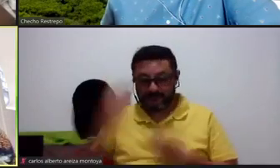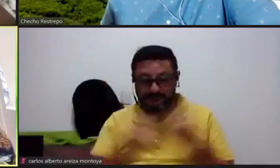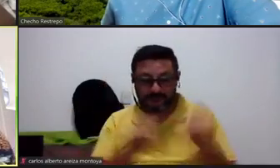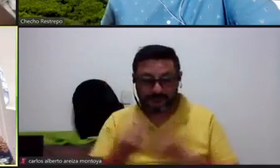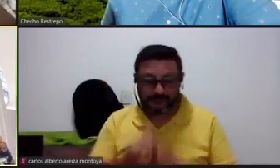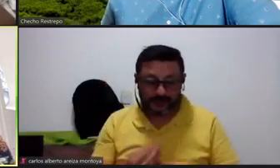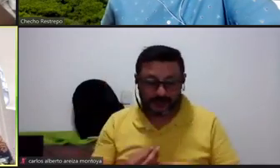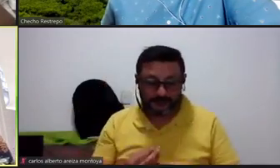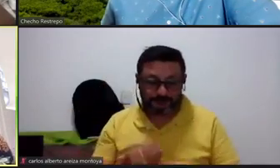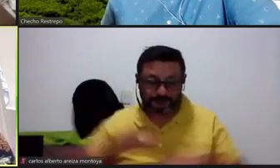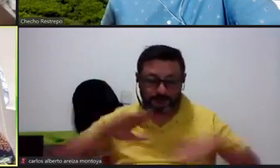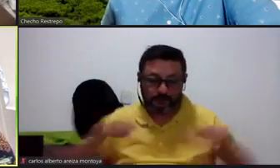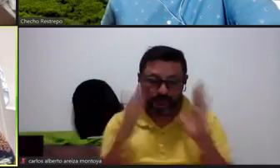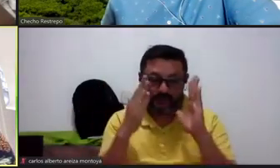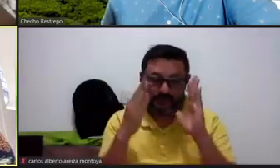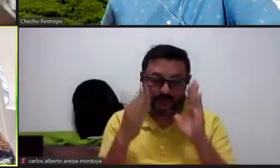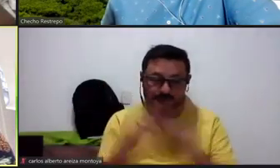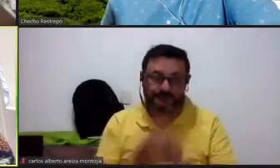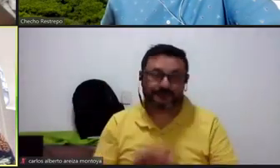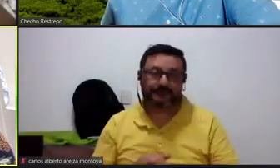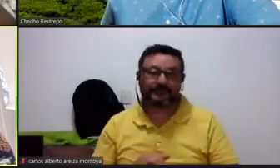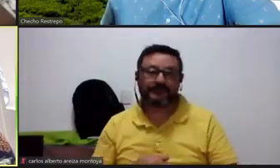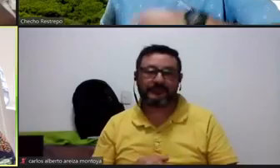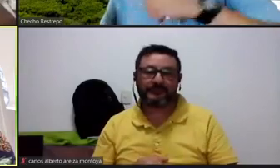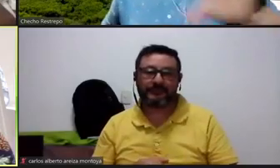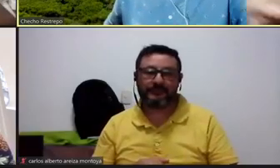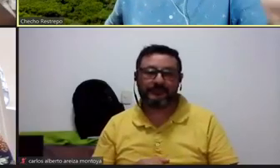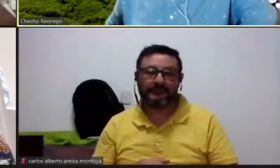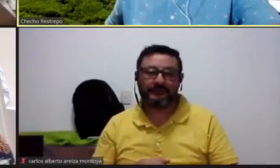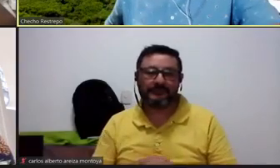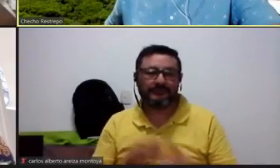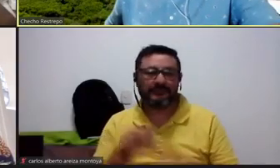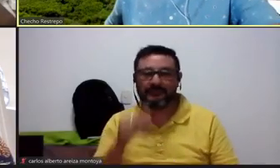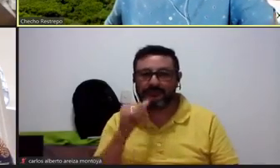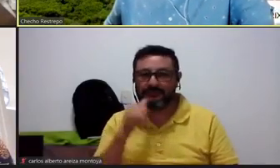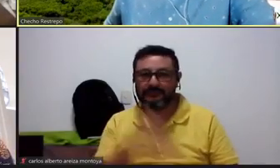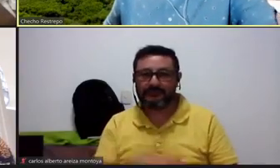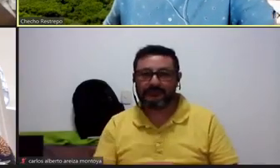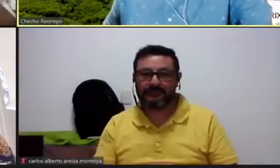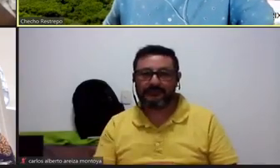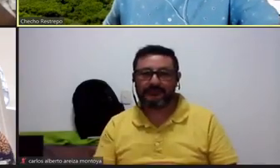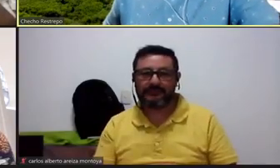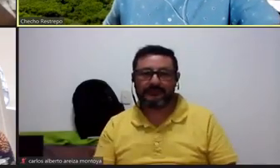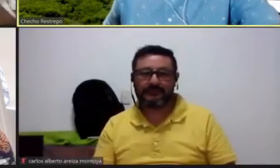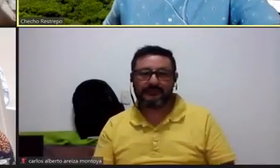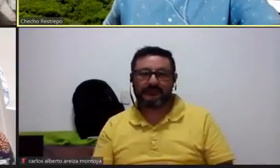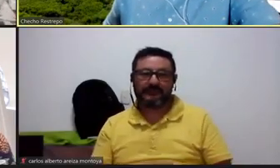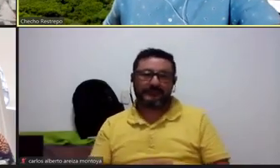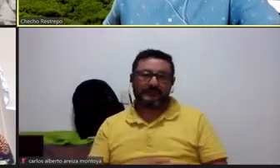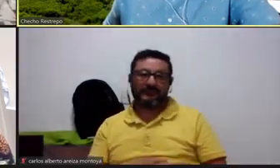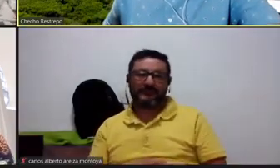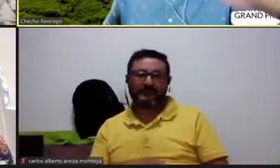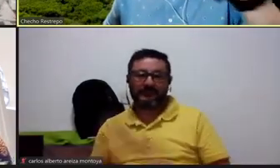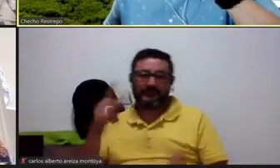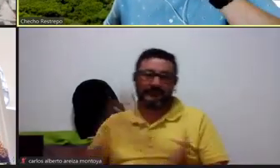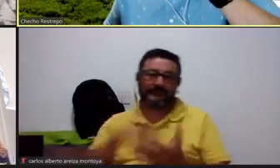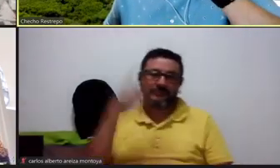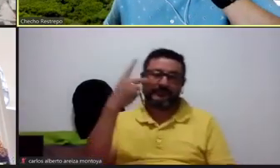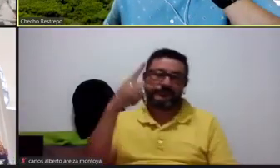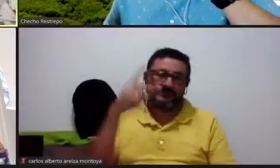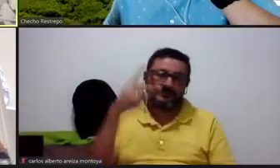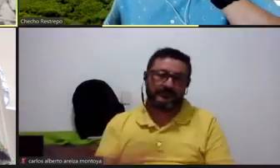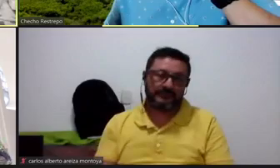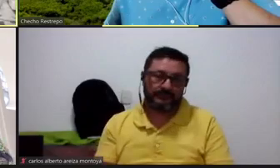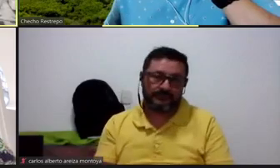lo enfrentas? ¿Cuántas veces te ha pasado? ¿Cómo ha sido eso? ¿Y qué fue lo que te pasó en 2012, en esos Olímpicos que dijiste que te